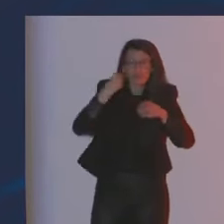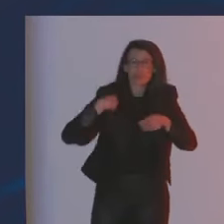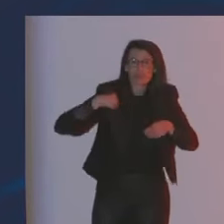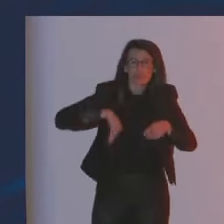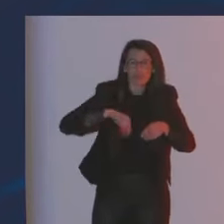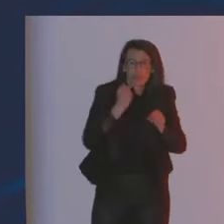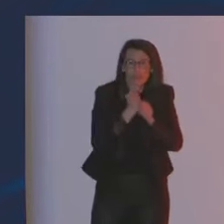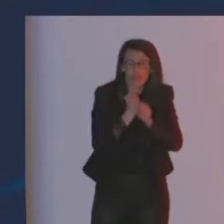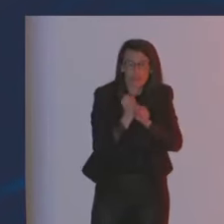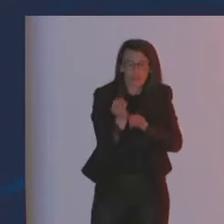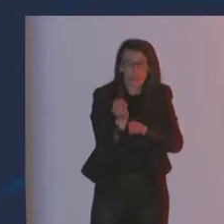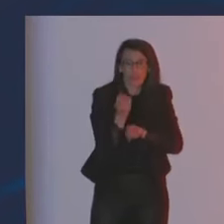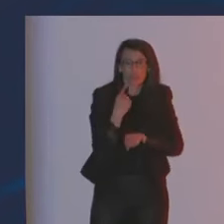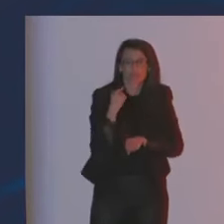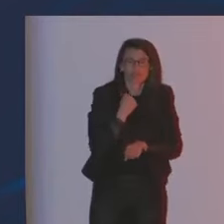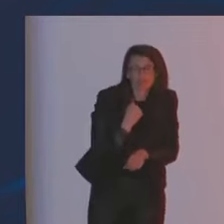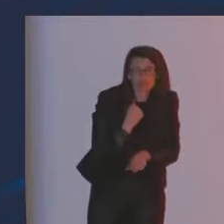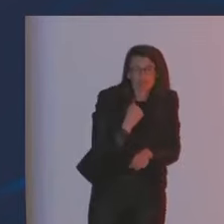no sabe dónde ir.